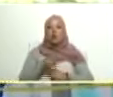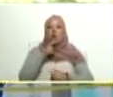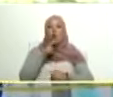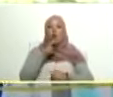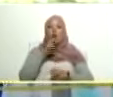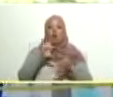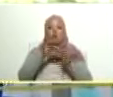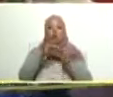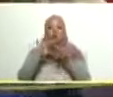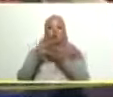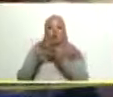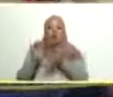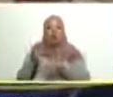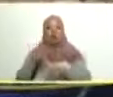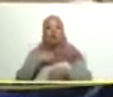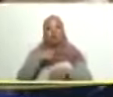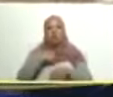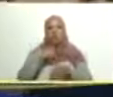oro.